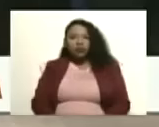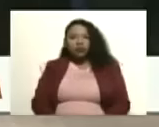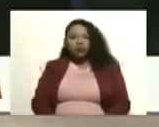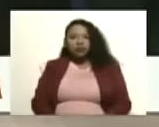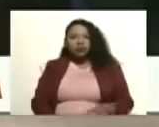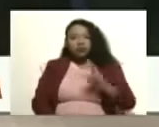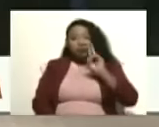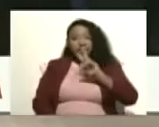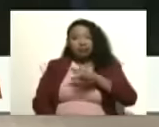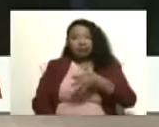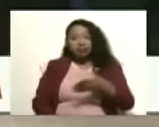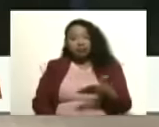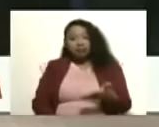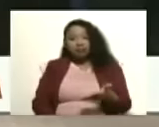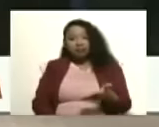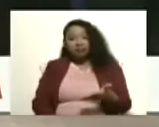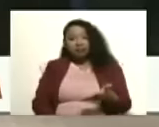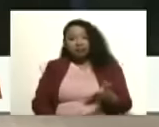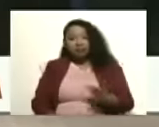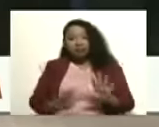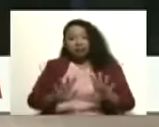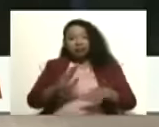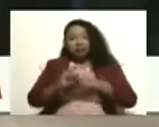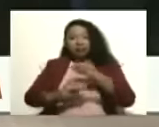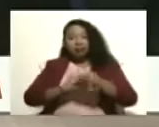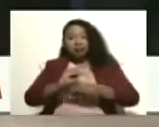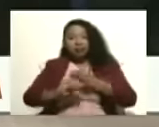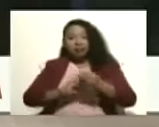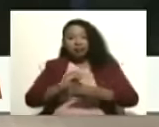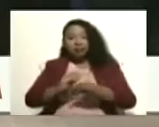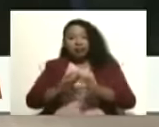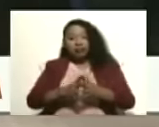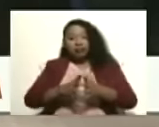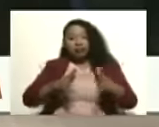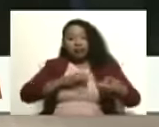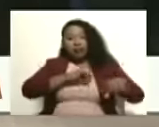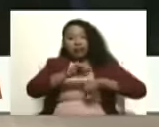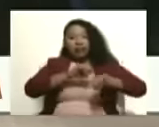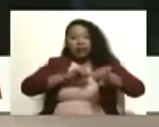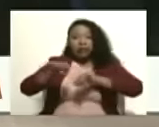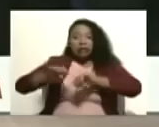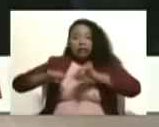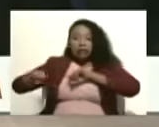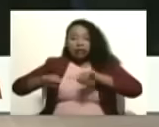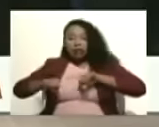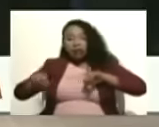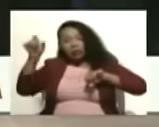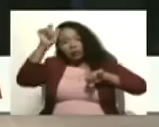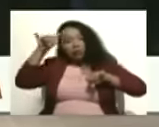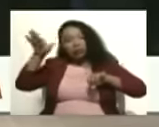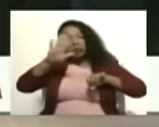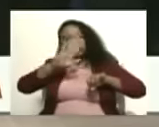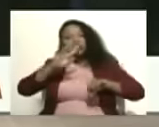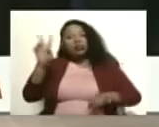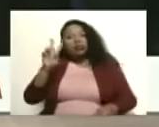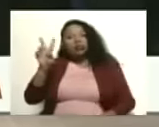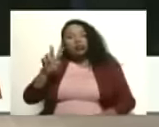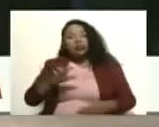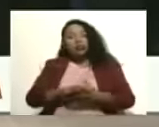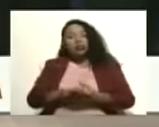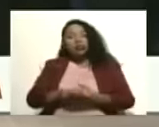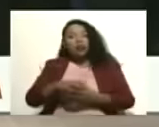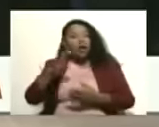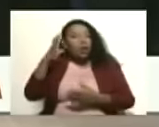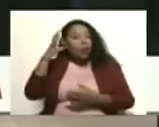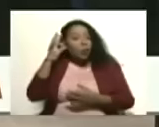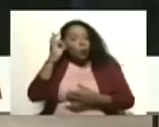Visto que ya ha surtido efecto la inmensa movilización del pueblo de Venezuela, de sus